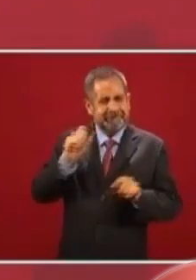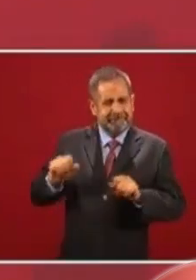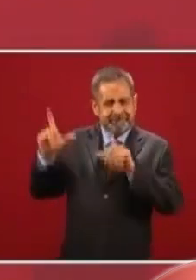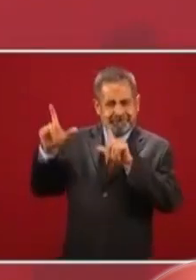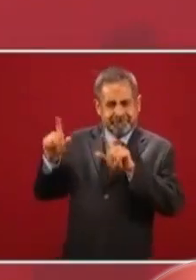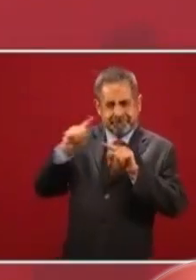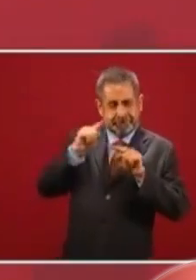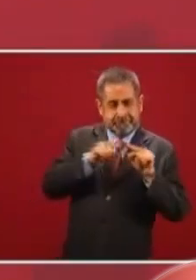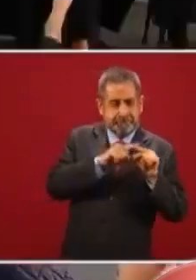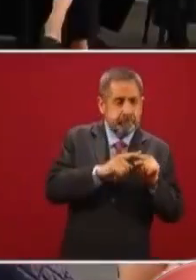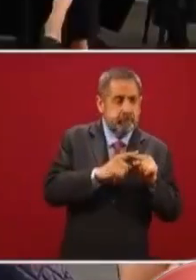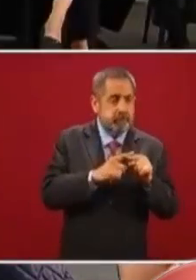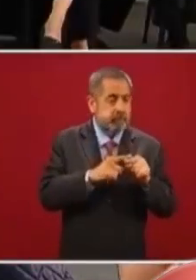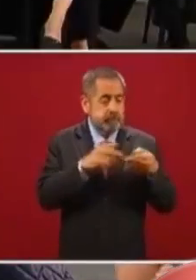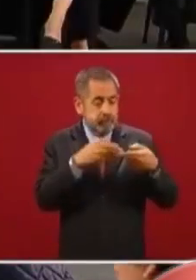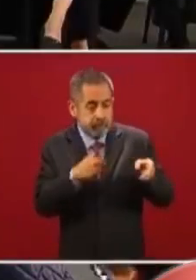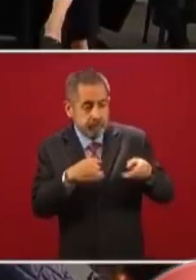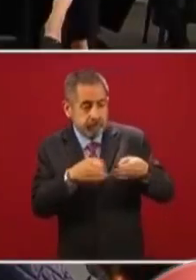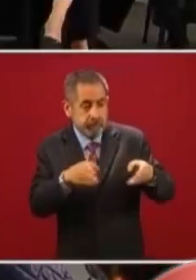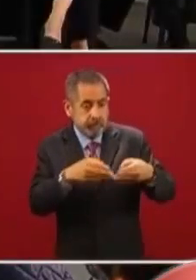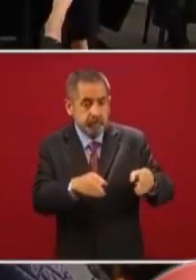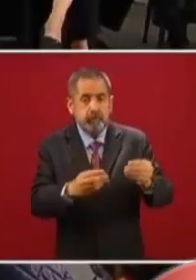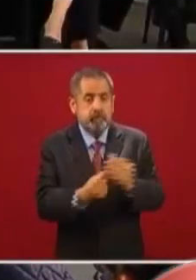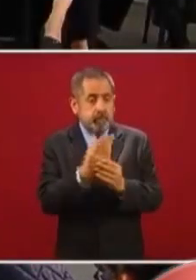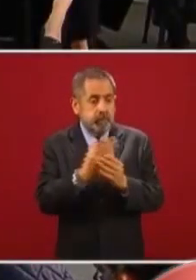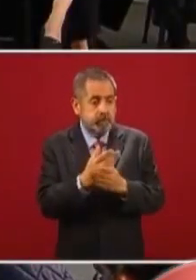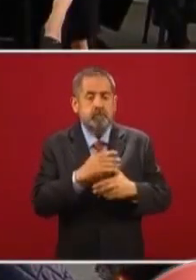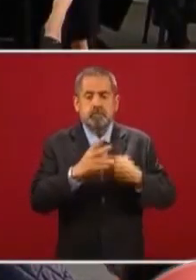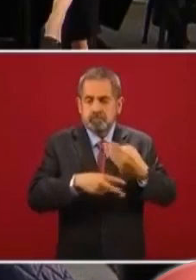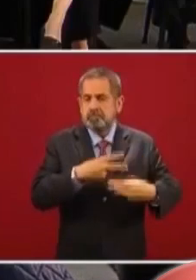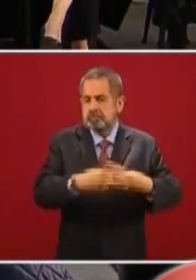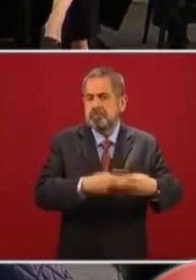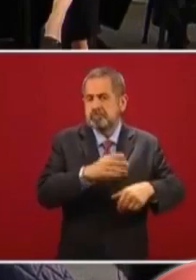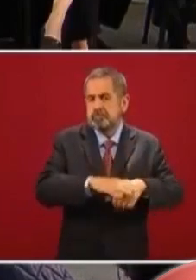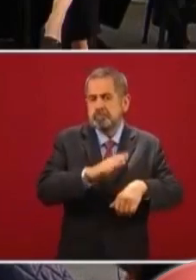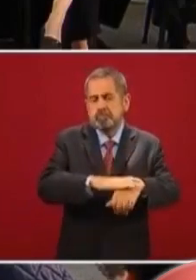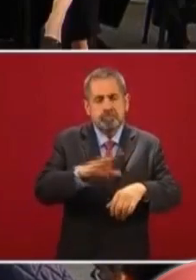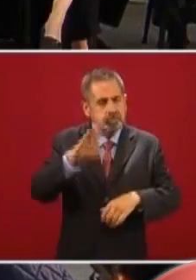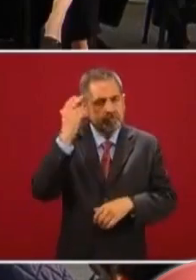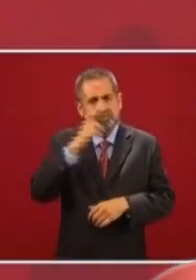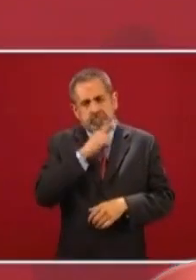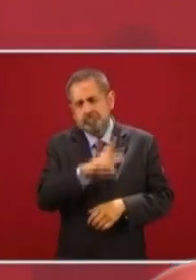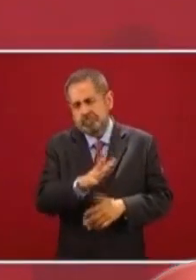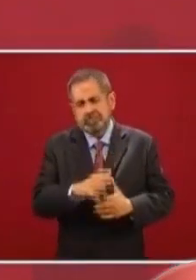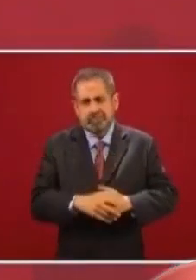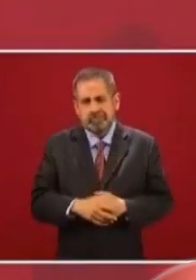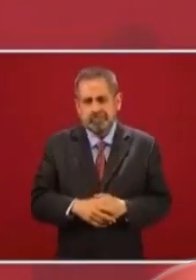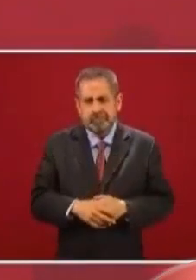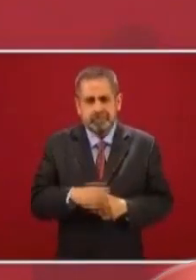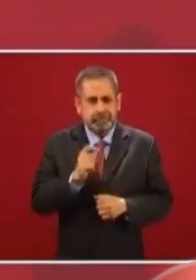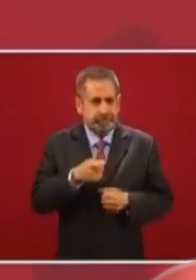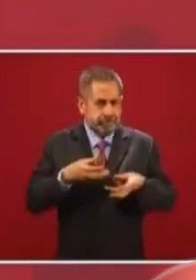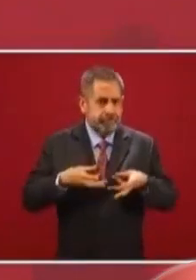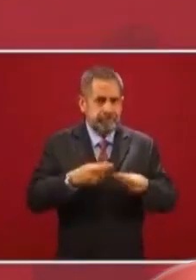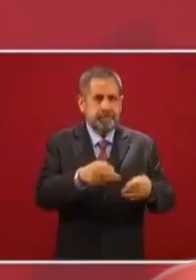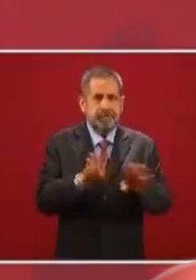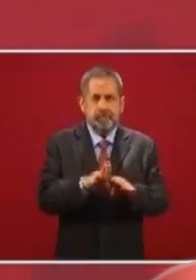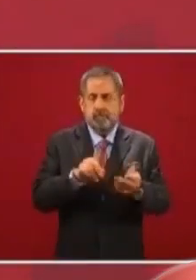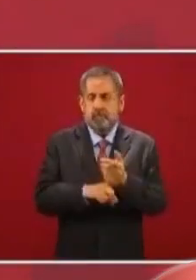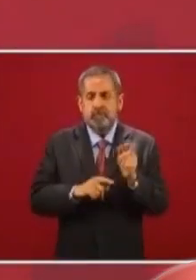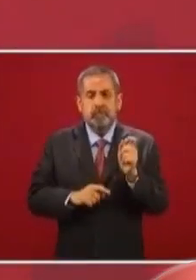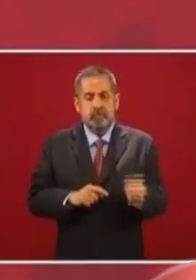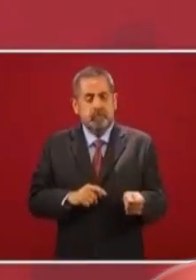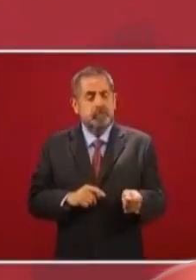conforme se van liberando nuevos frentes y nuevas contrataciones, se va avanzando más. Y efectivamente no es lo mismo ejercer el gasto en excavación